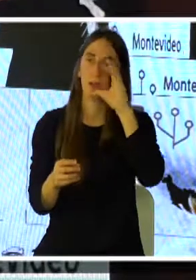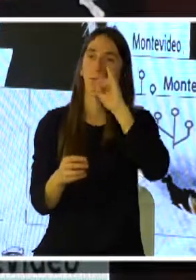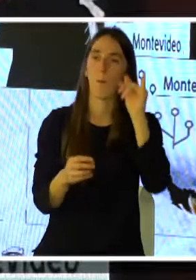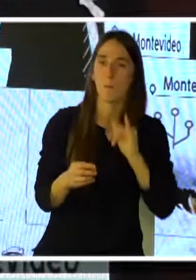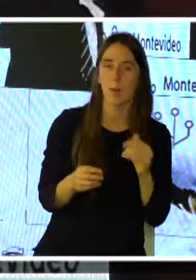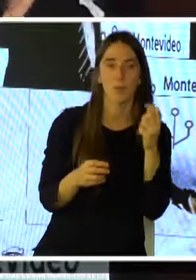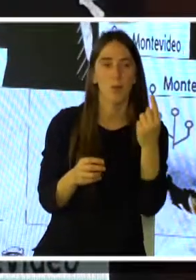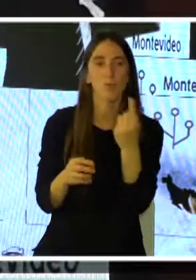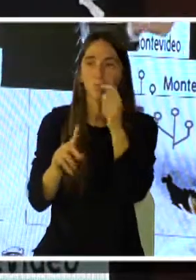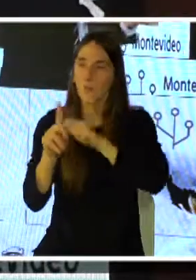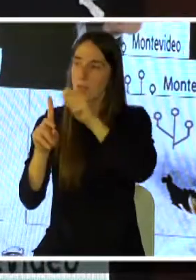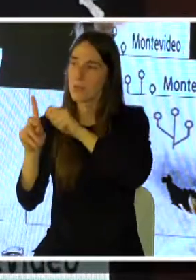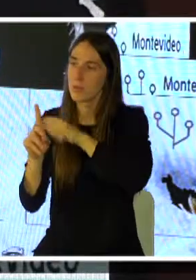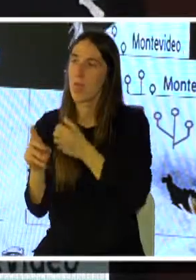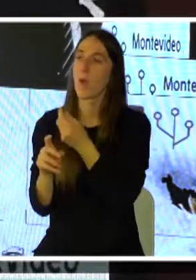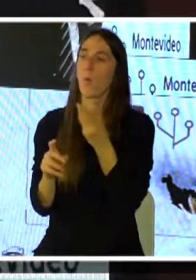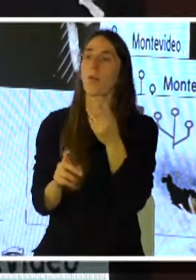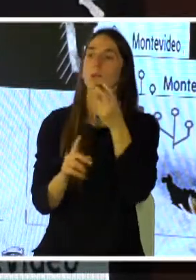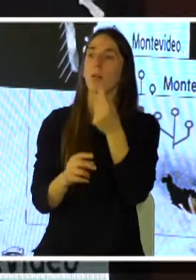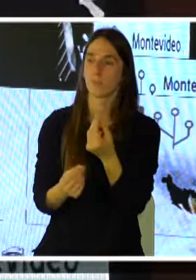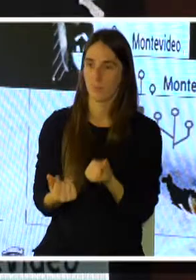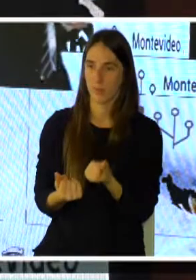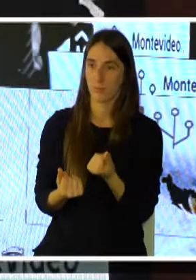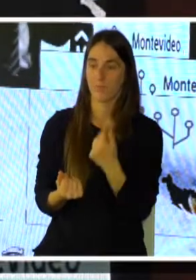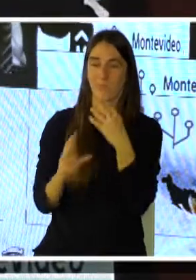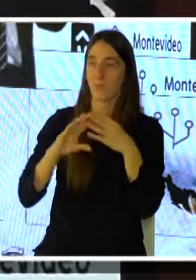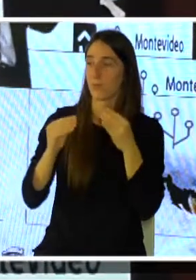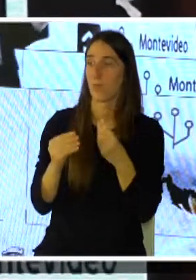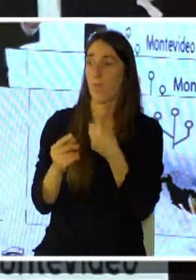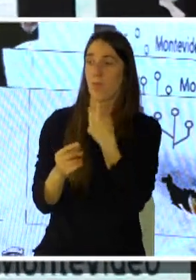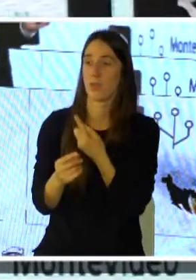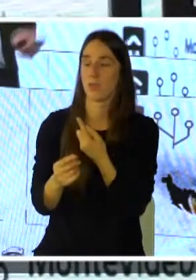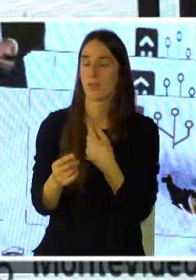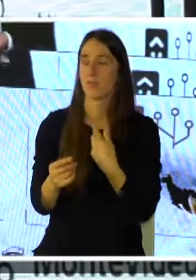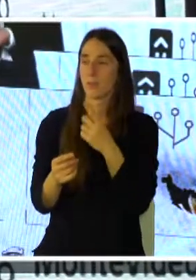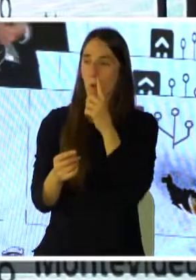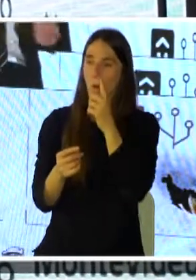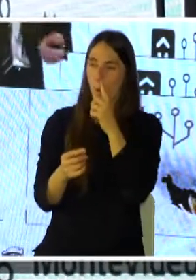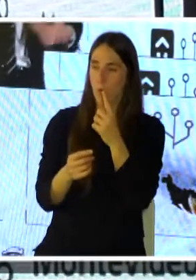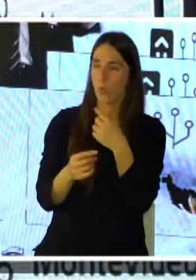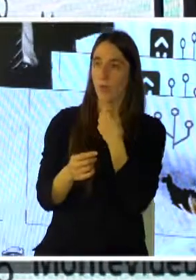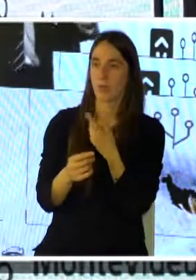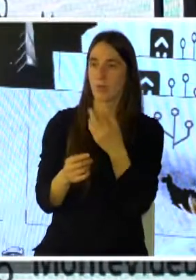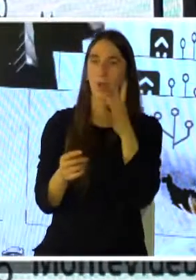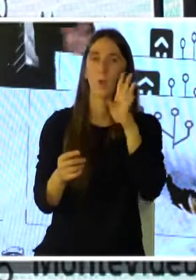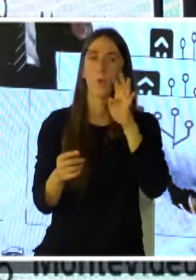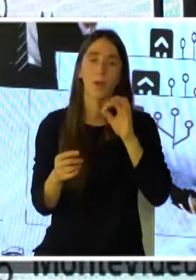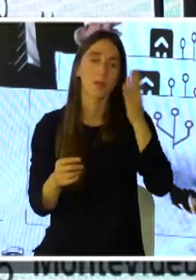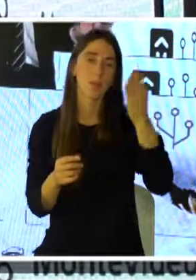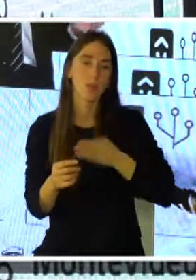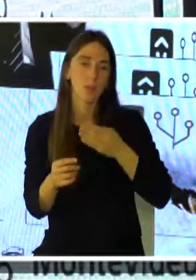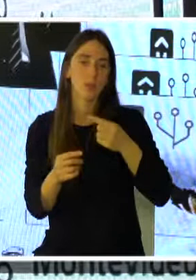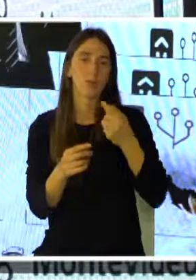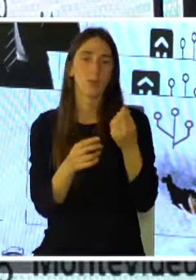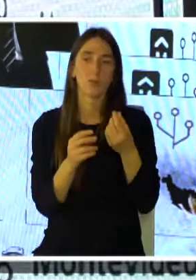meses? No lo teníamos. Entonces, no teníamos forma de decir, por ejemplo, estando a junio, si habíamos ejecutado el 40% de cierto